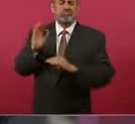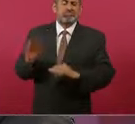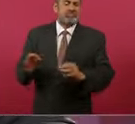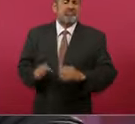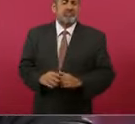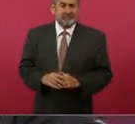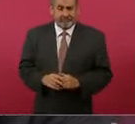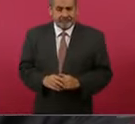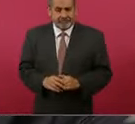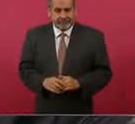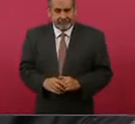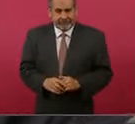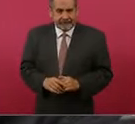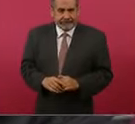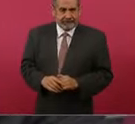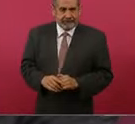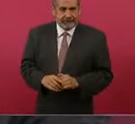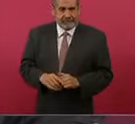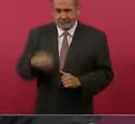está